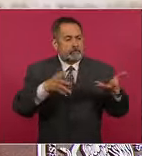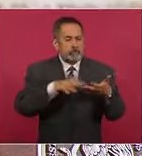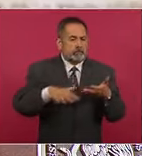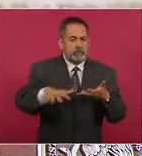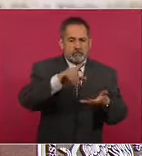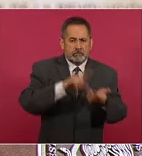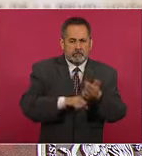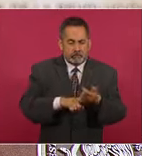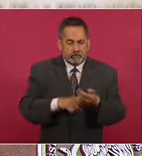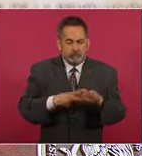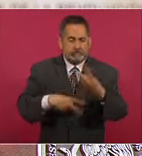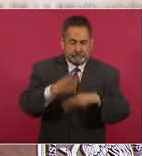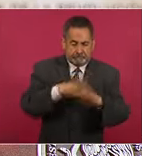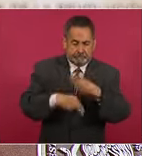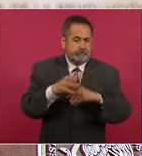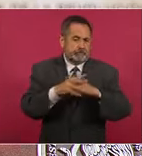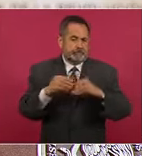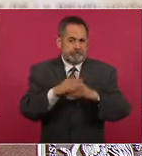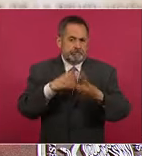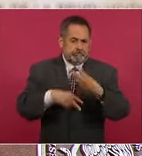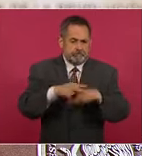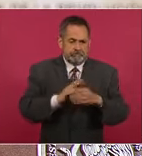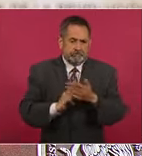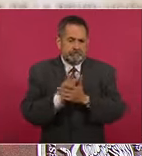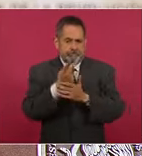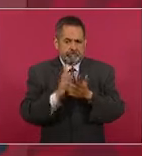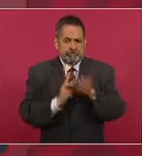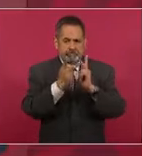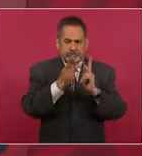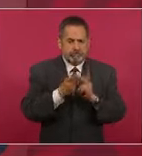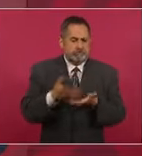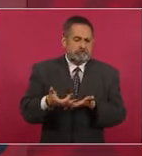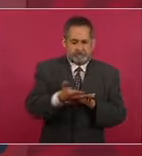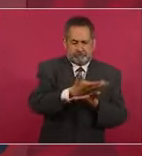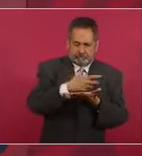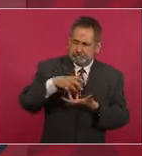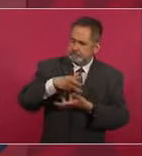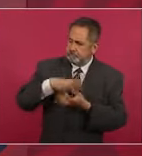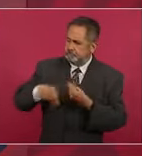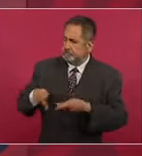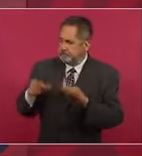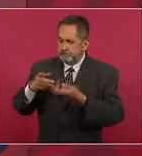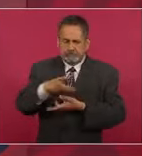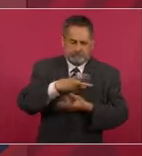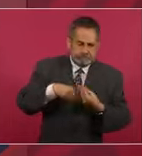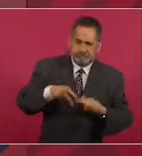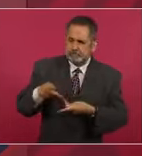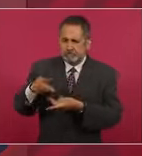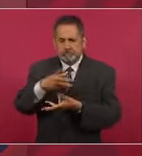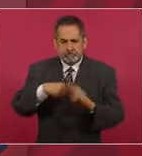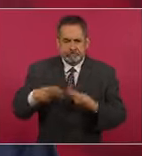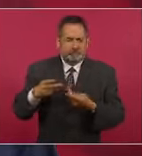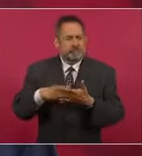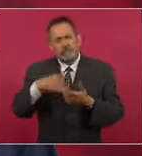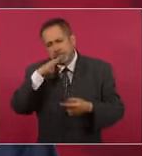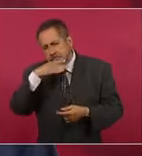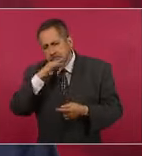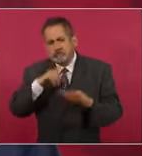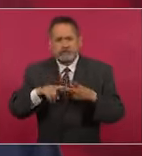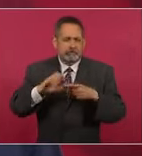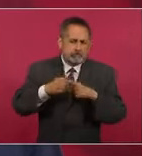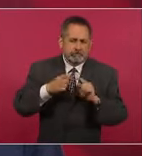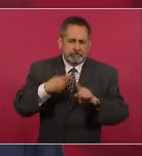de ciclo básico para que permitan la autosuficiencia sembrar maíz, frijol, lo básico,